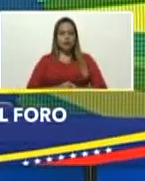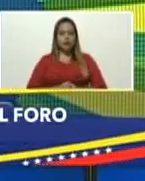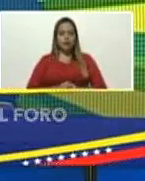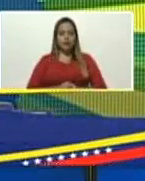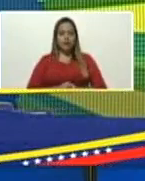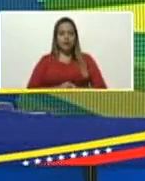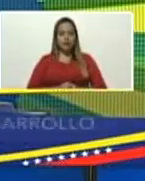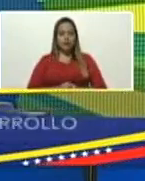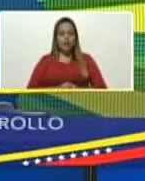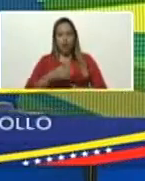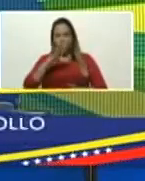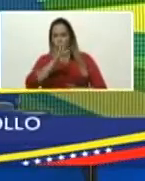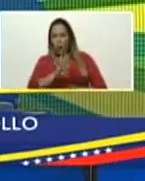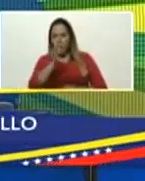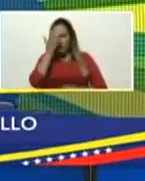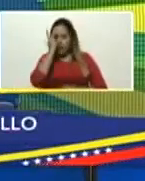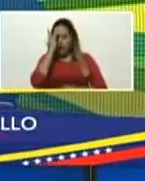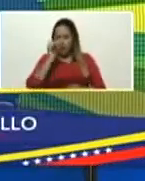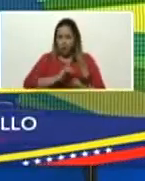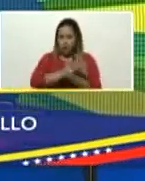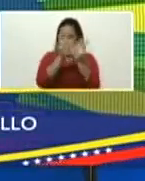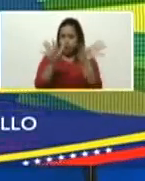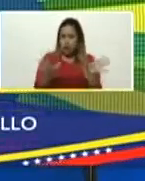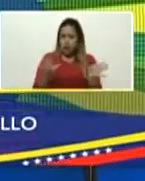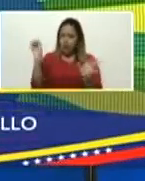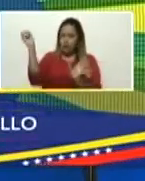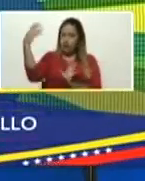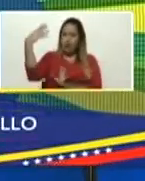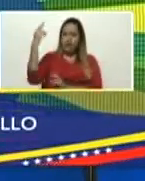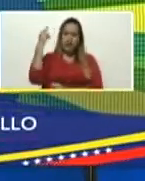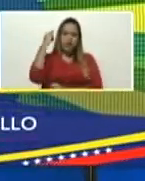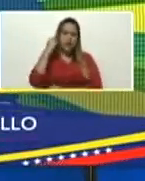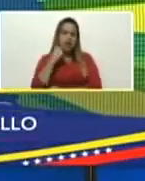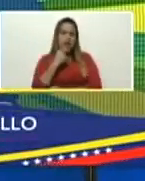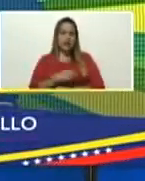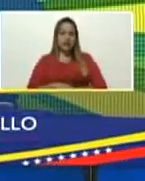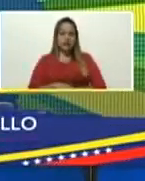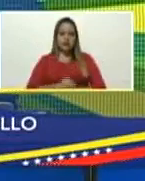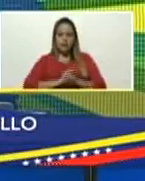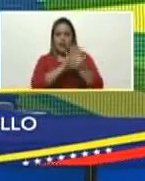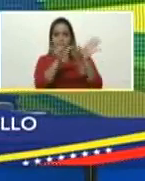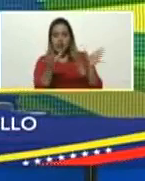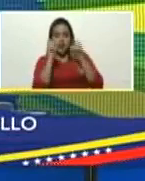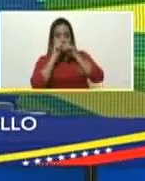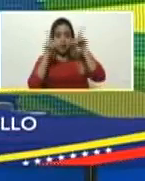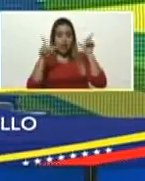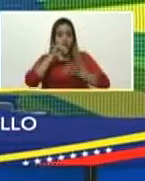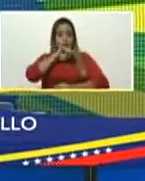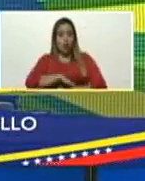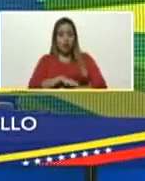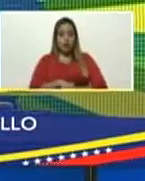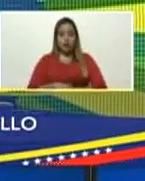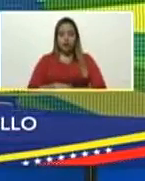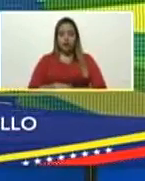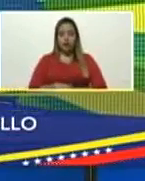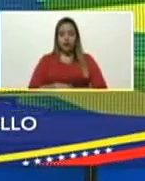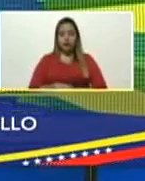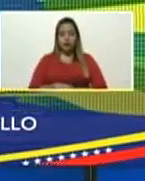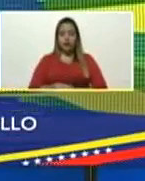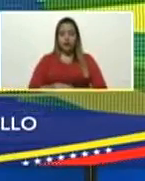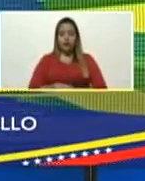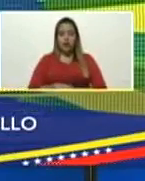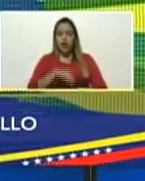Aquel 4 de febrero, aquella madrugada luminosa, bolivariana, de amanecer y despertar histórico,